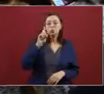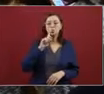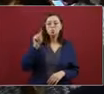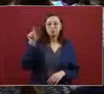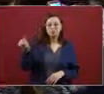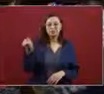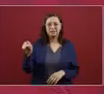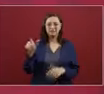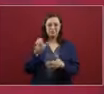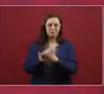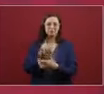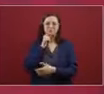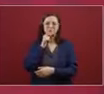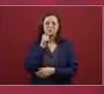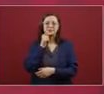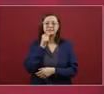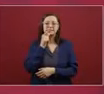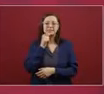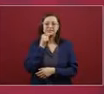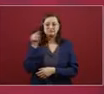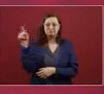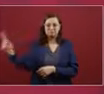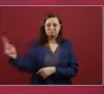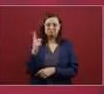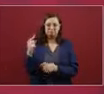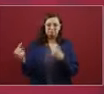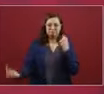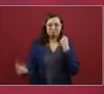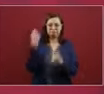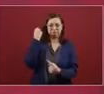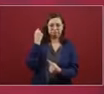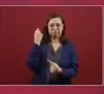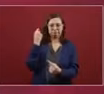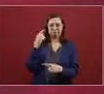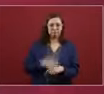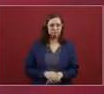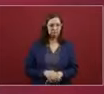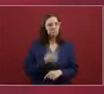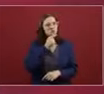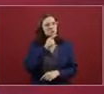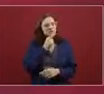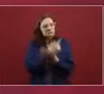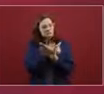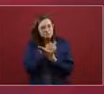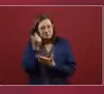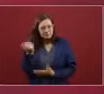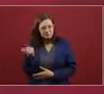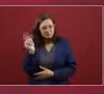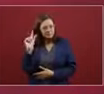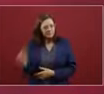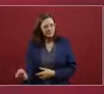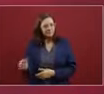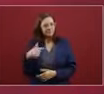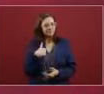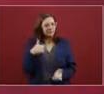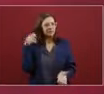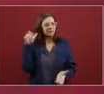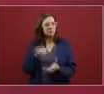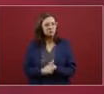esposa de un policía, uno de sus reclamos fue los sueldos. Mi esposo